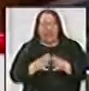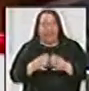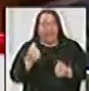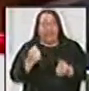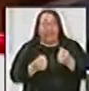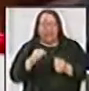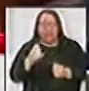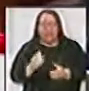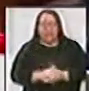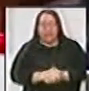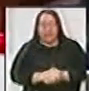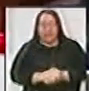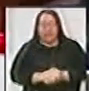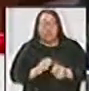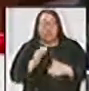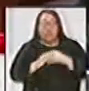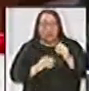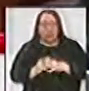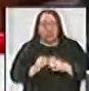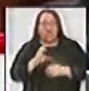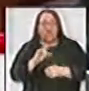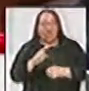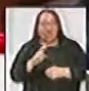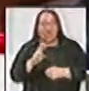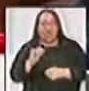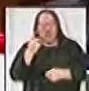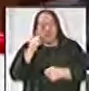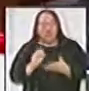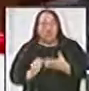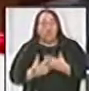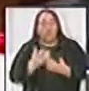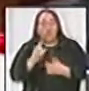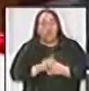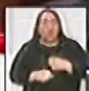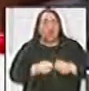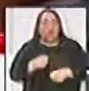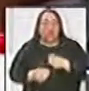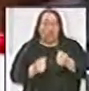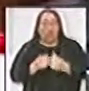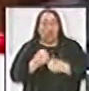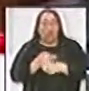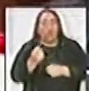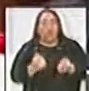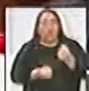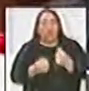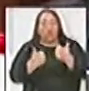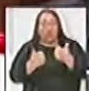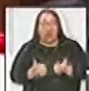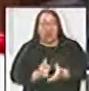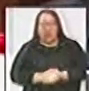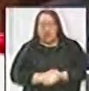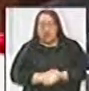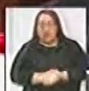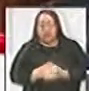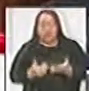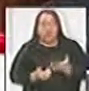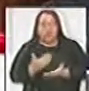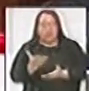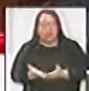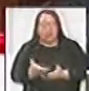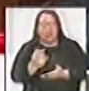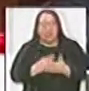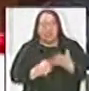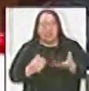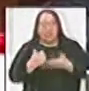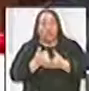transporte existente y construcción de ciclovías para facilitar el uso de la bicicleta como medio de transporte eficiente, sostenible y